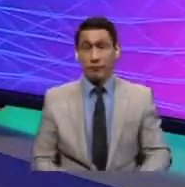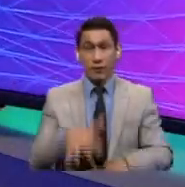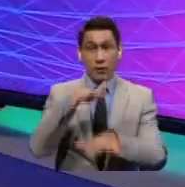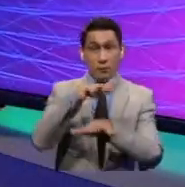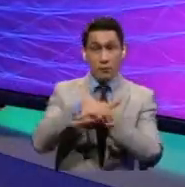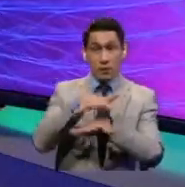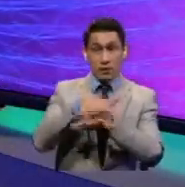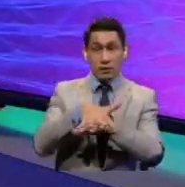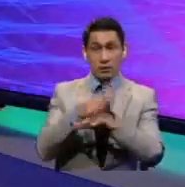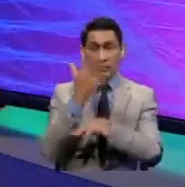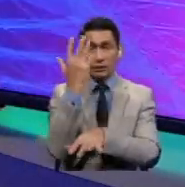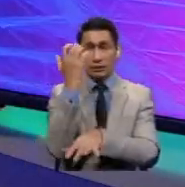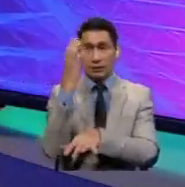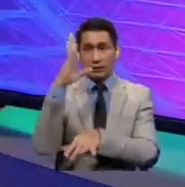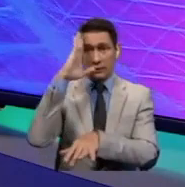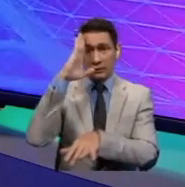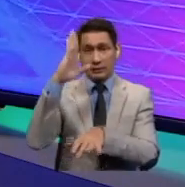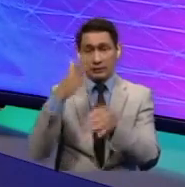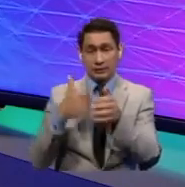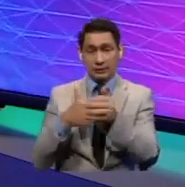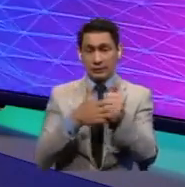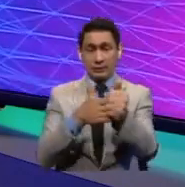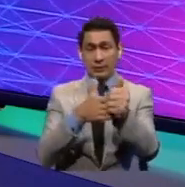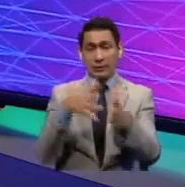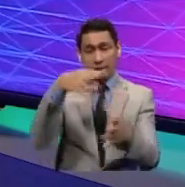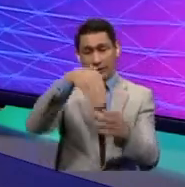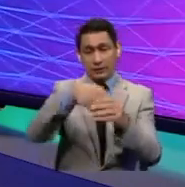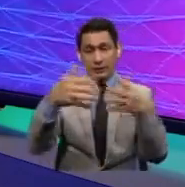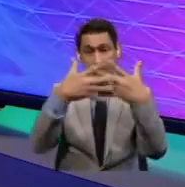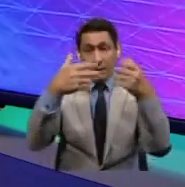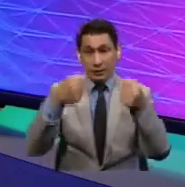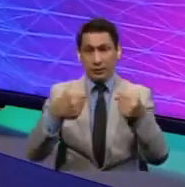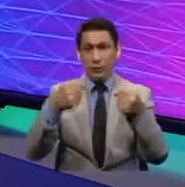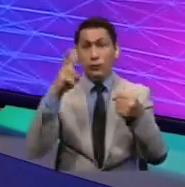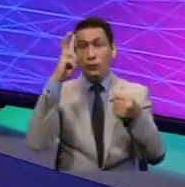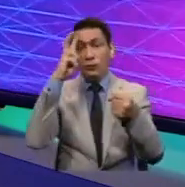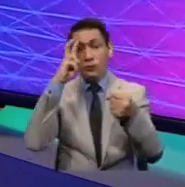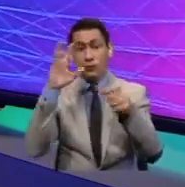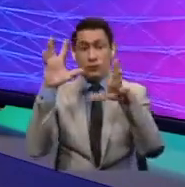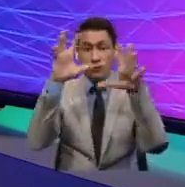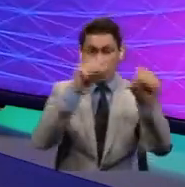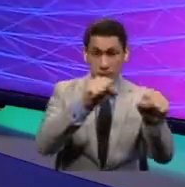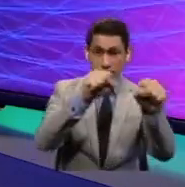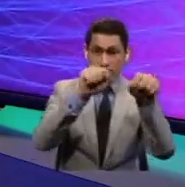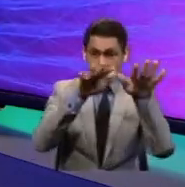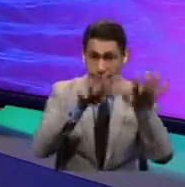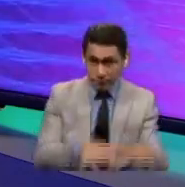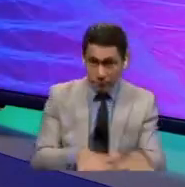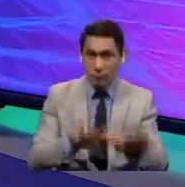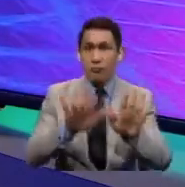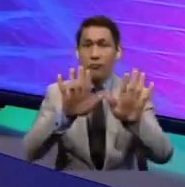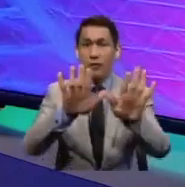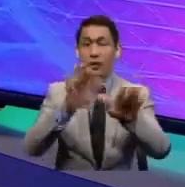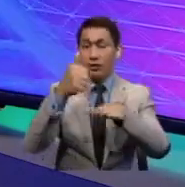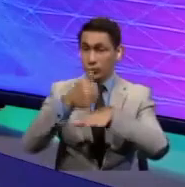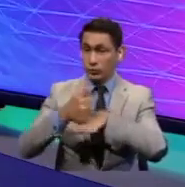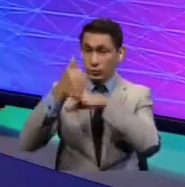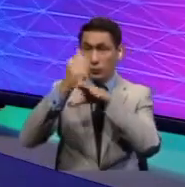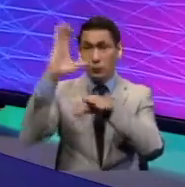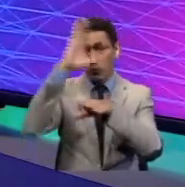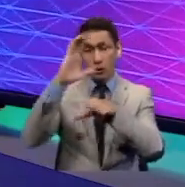Machala, 15 agentes penitenciarios permanecen retenidos. Las autoridades adoptan medidas para poder lograr su